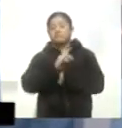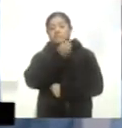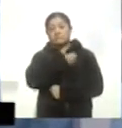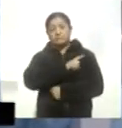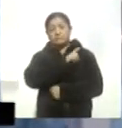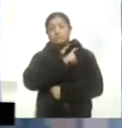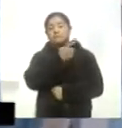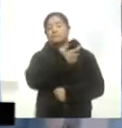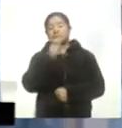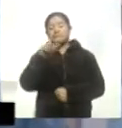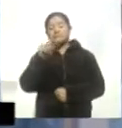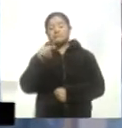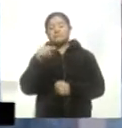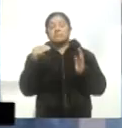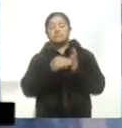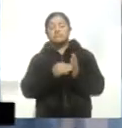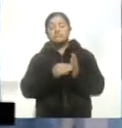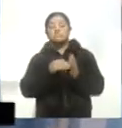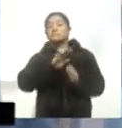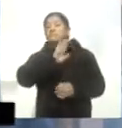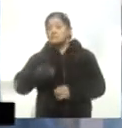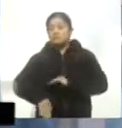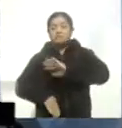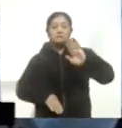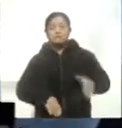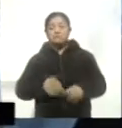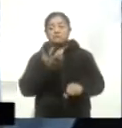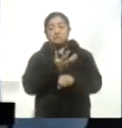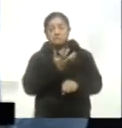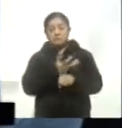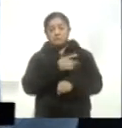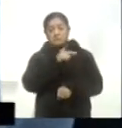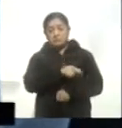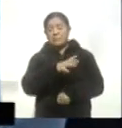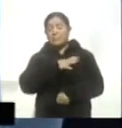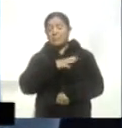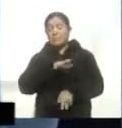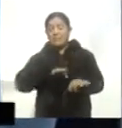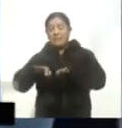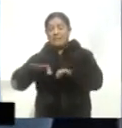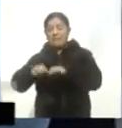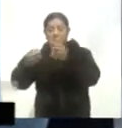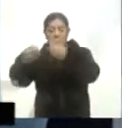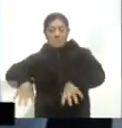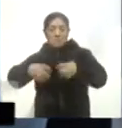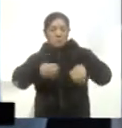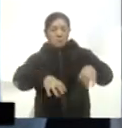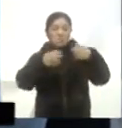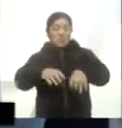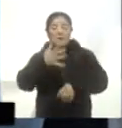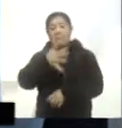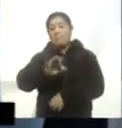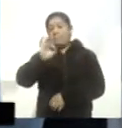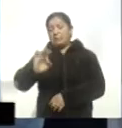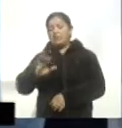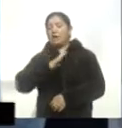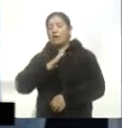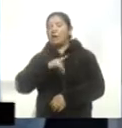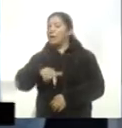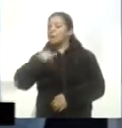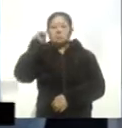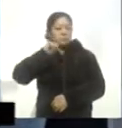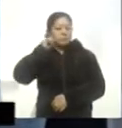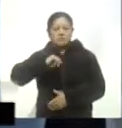más de 170.000 muertos en Estados Unidos y ha llevado la tasa de desempleo sobre el 10%, estuvo presente en todo el